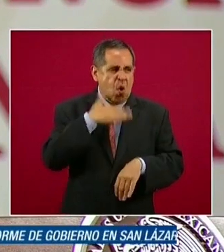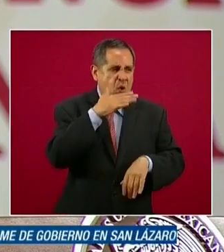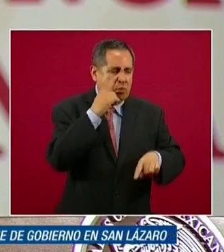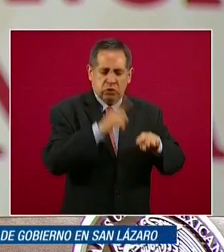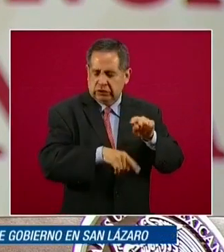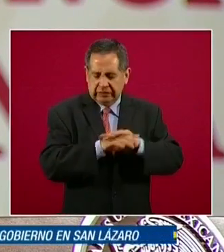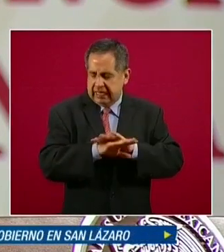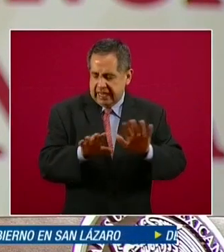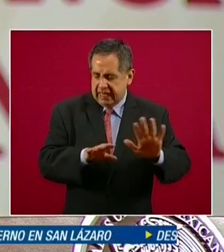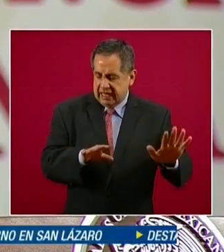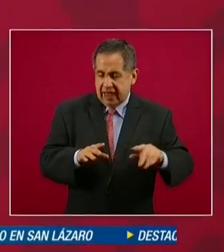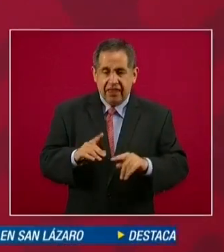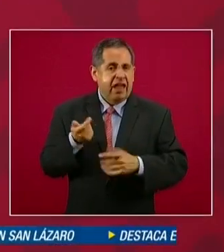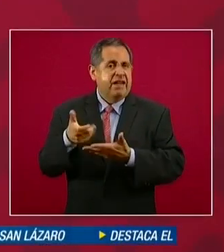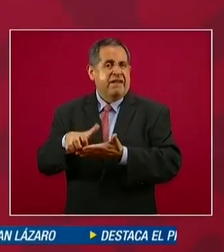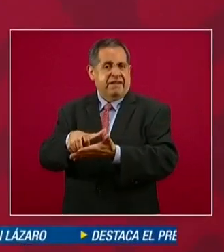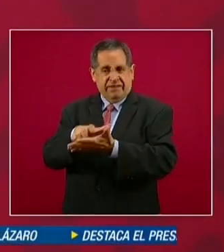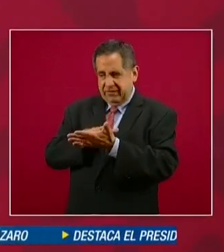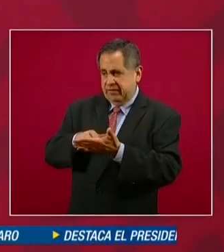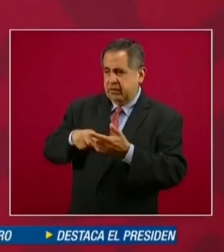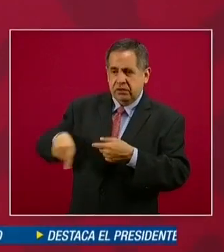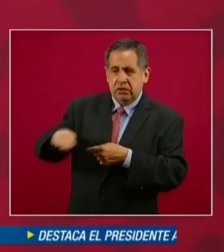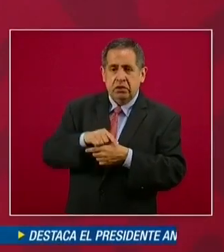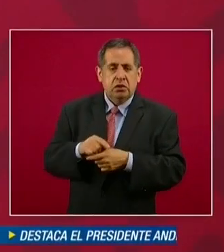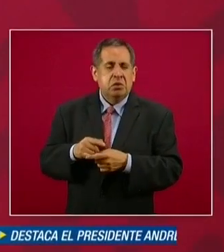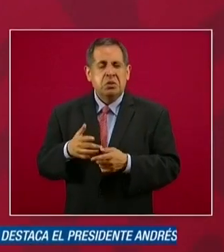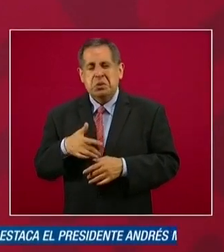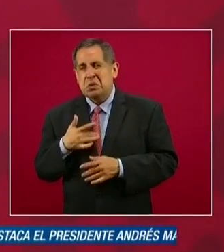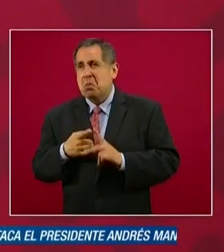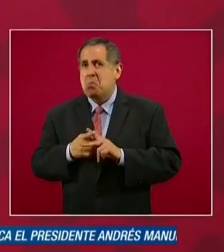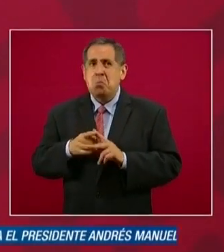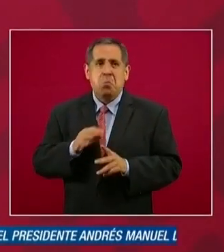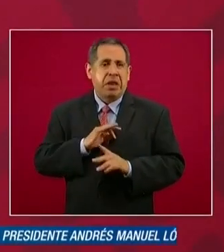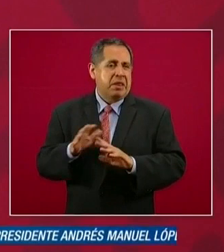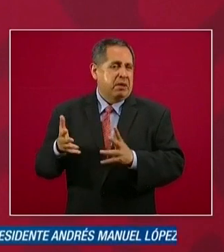y por la austeridad republicana cálculo